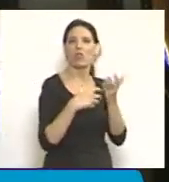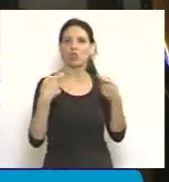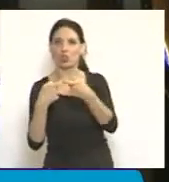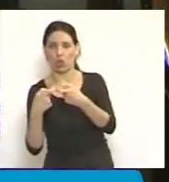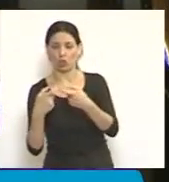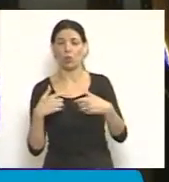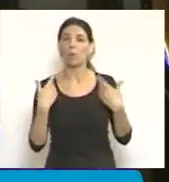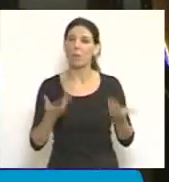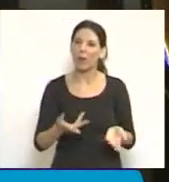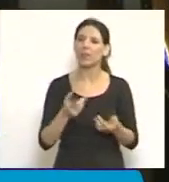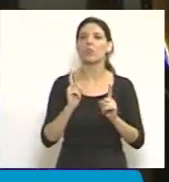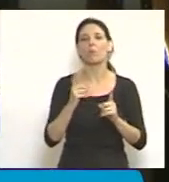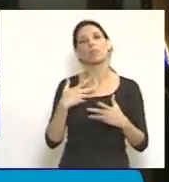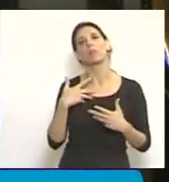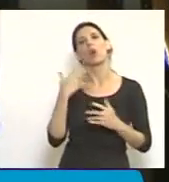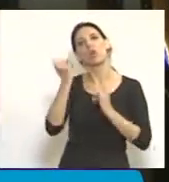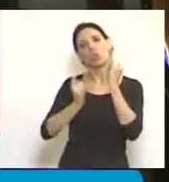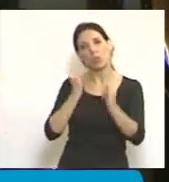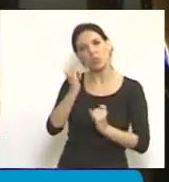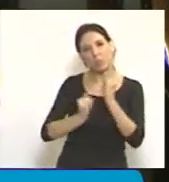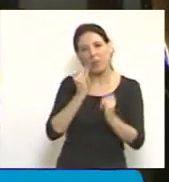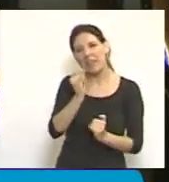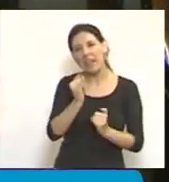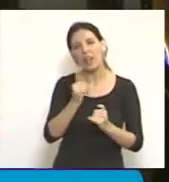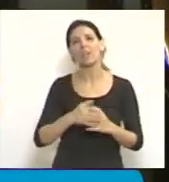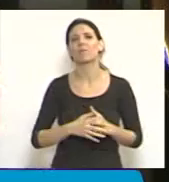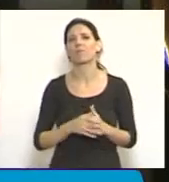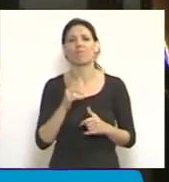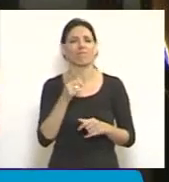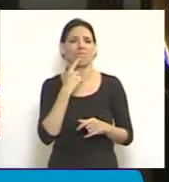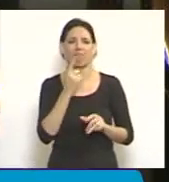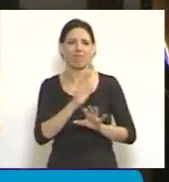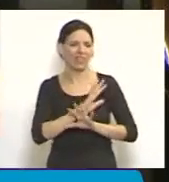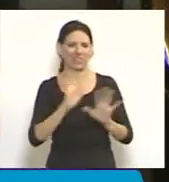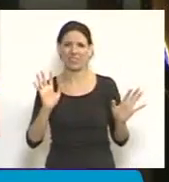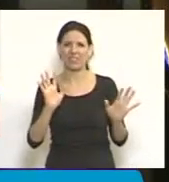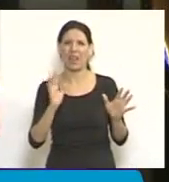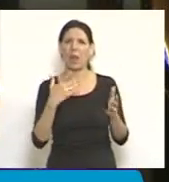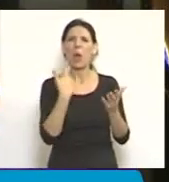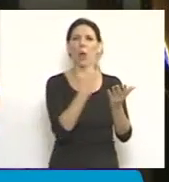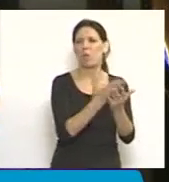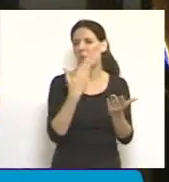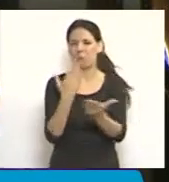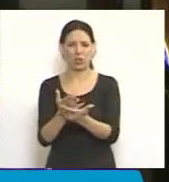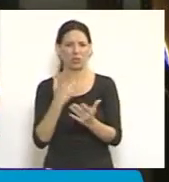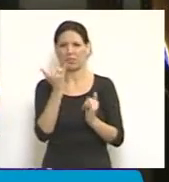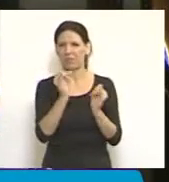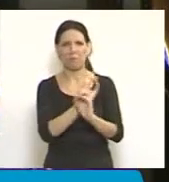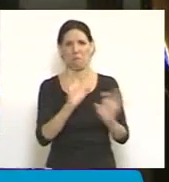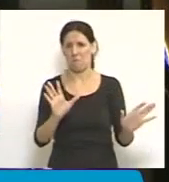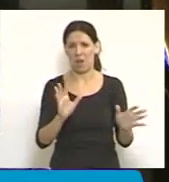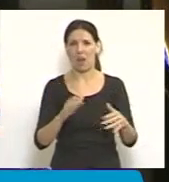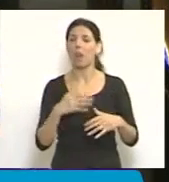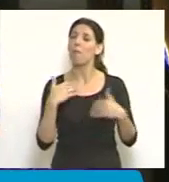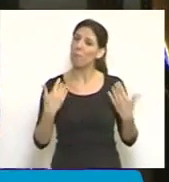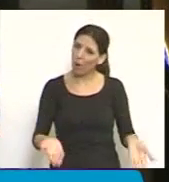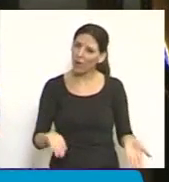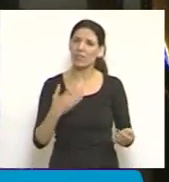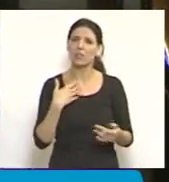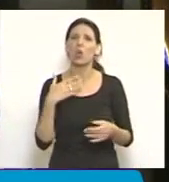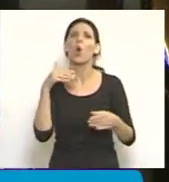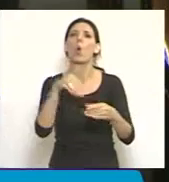a resolver los problemas que el oficialismo cree que va a enfrentar en los próximos meses o en los próximos años en la